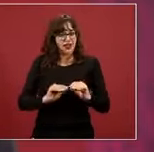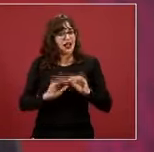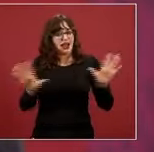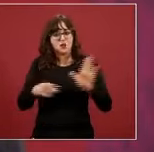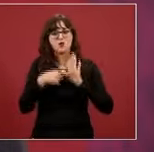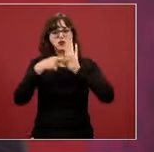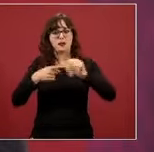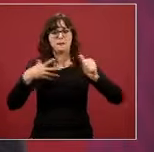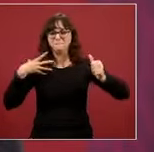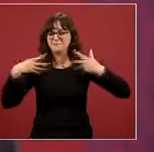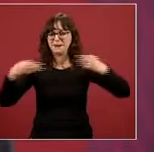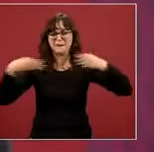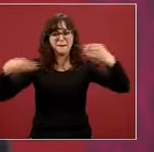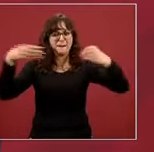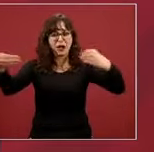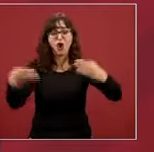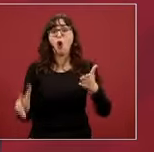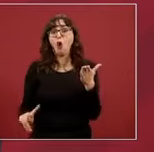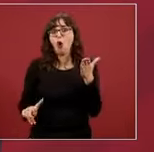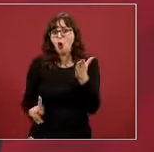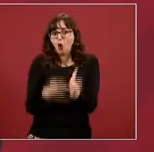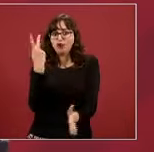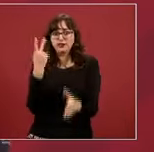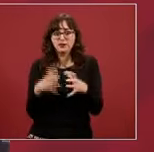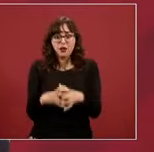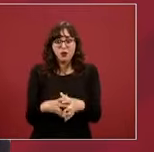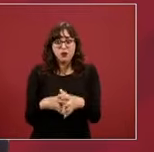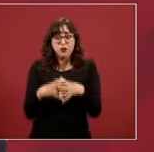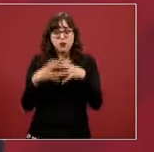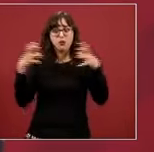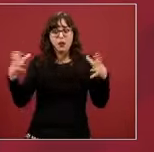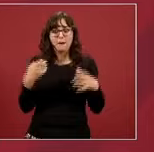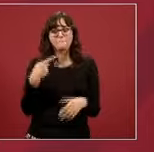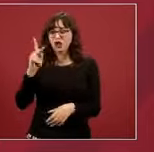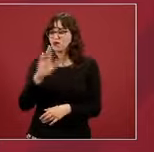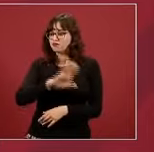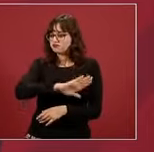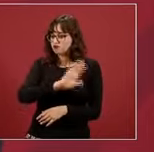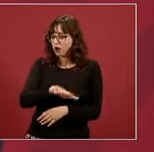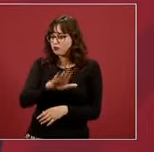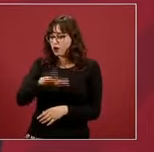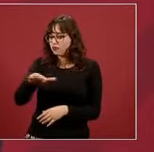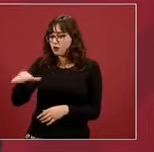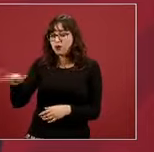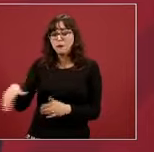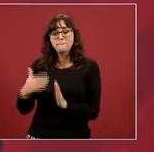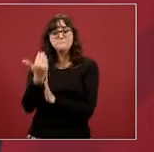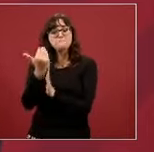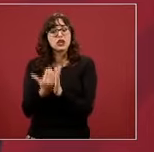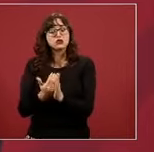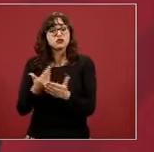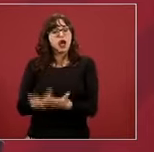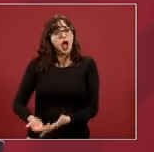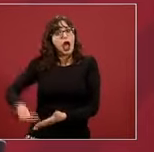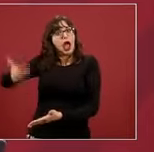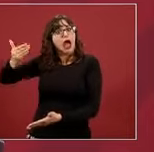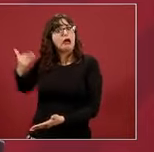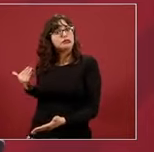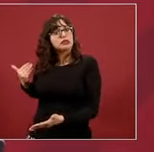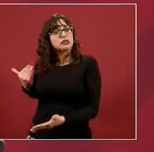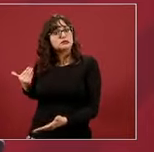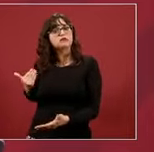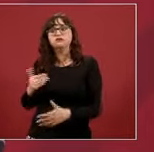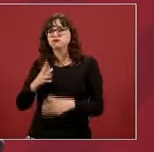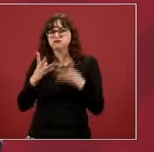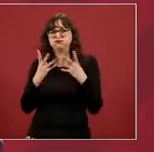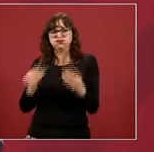presentar, pero afortunadamente una letalidad sustancialmente menor a la que se presentaron en los primeros